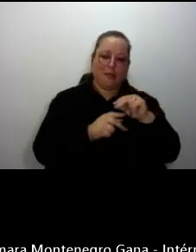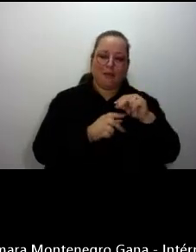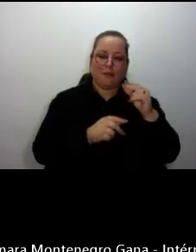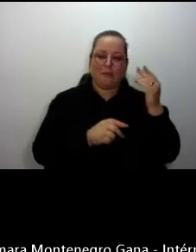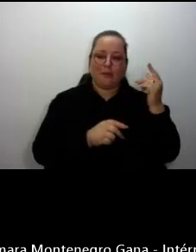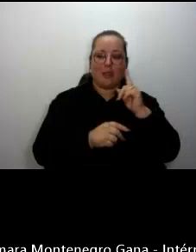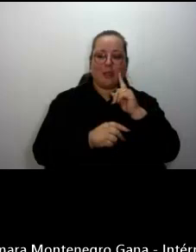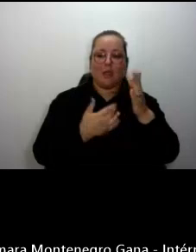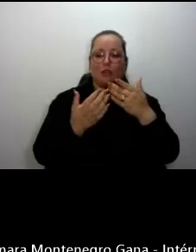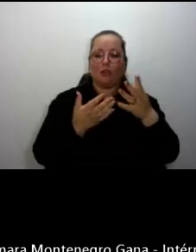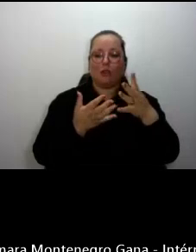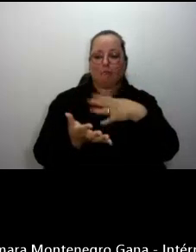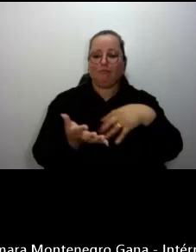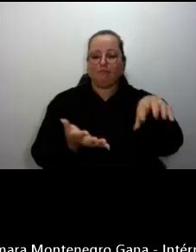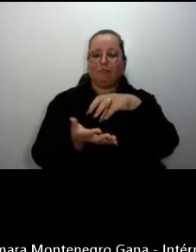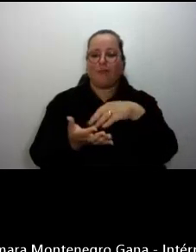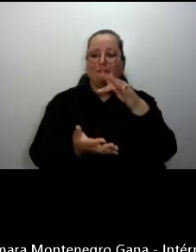barrio Franklin,